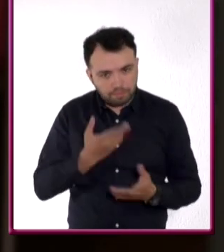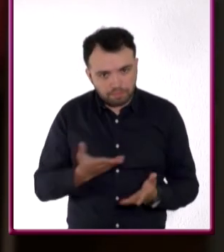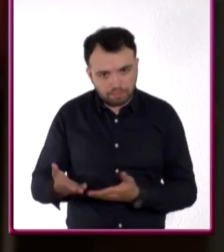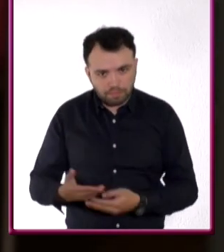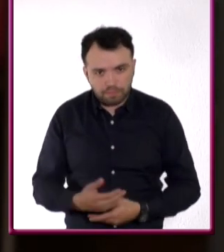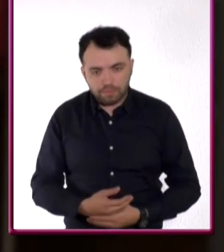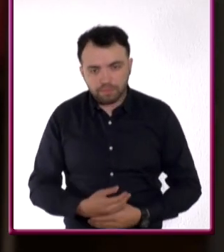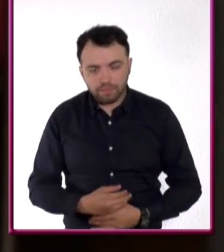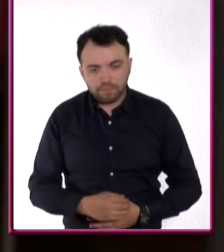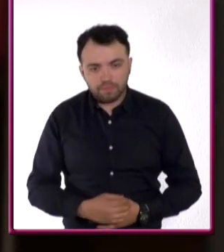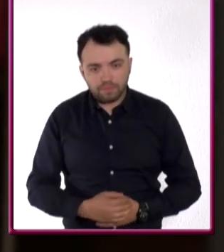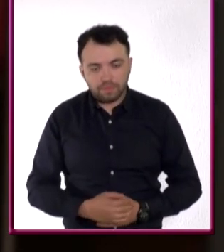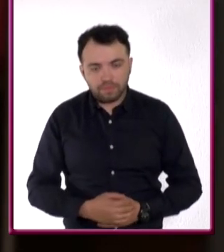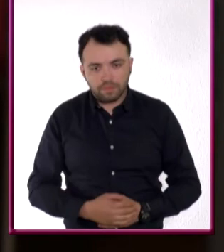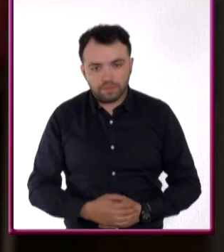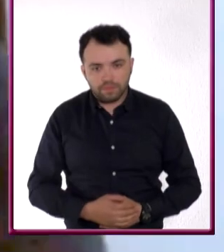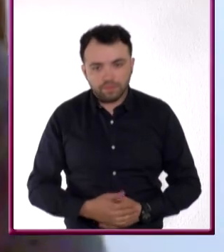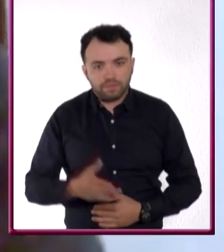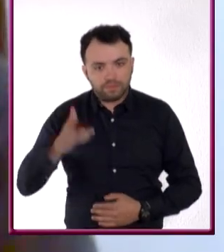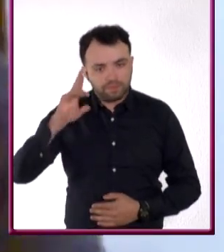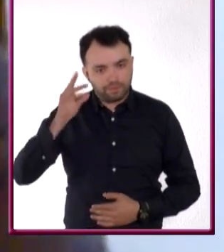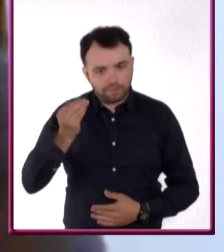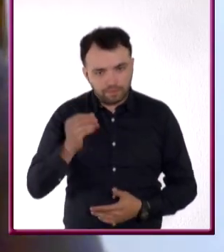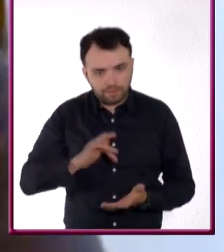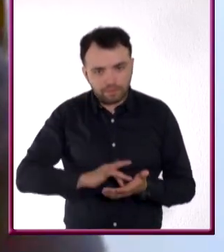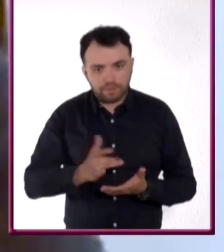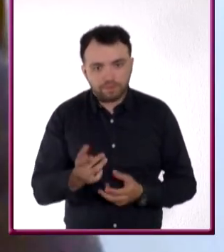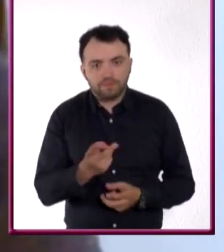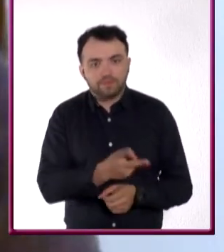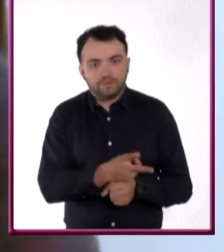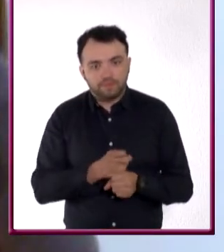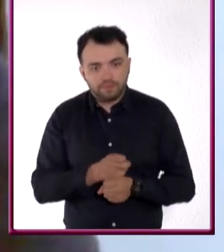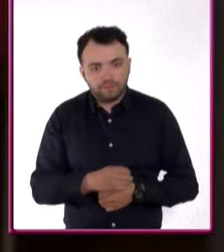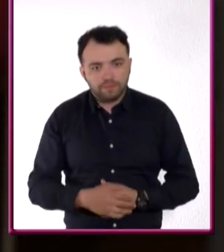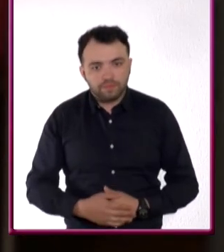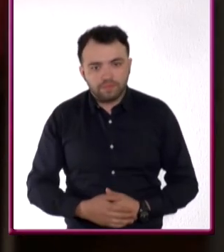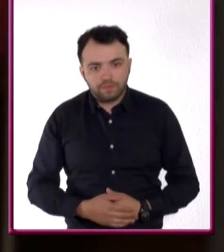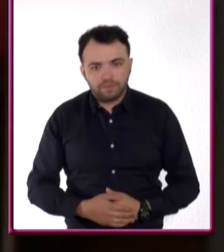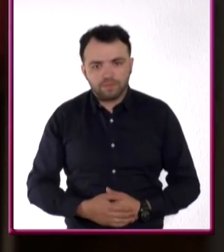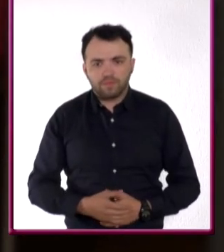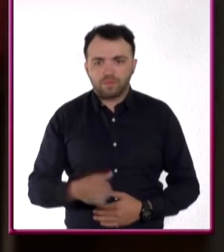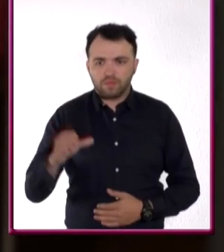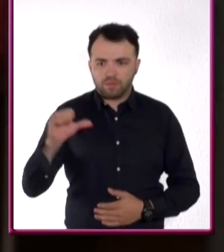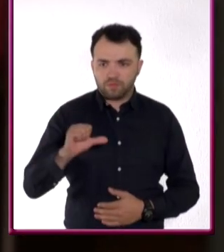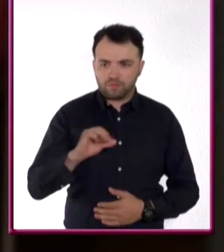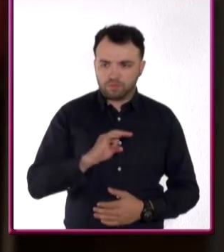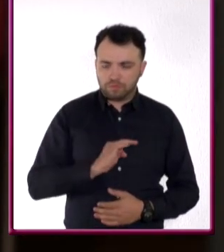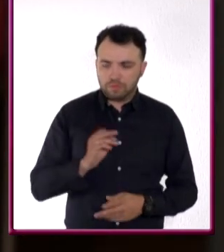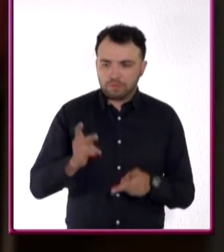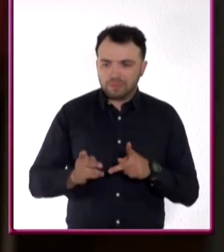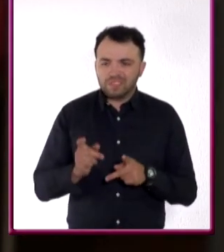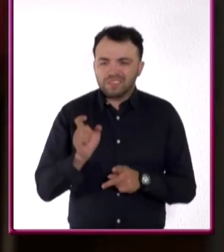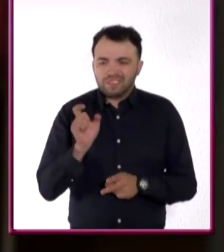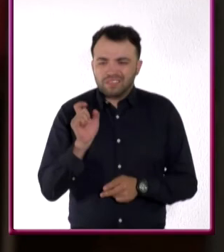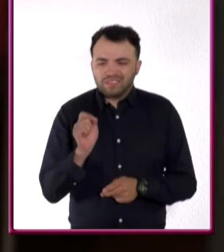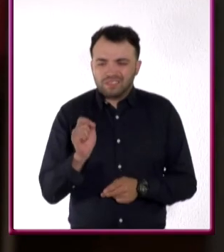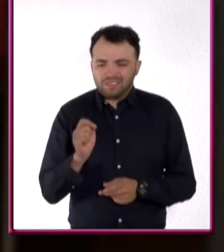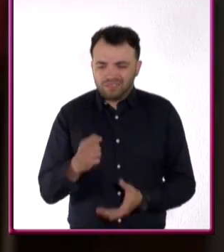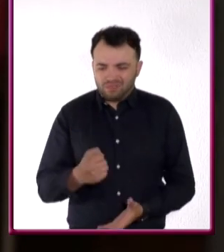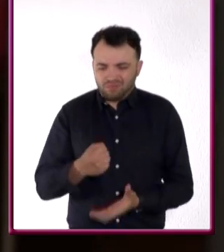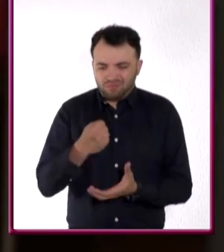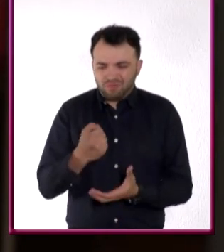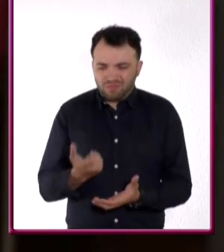tal, Carlos? Bienvenido al programa. Hola, ¿qué tal? Muchas gracias por la invitación. El día de hoy nos puedes platicar qué es la bolsa de